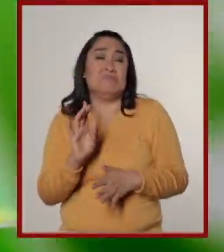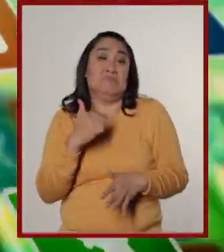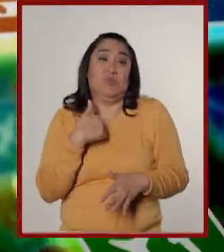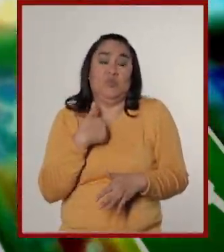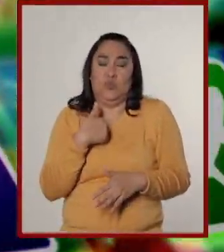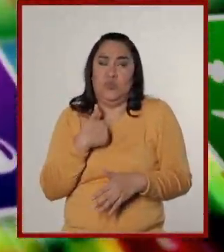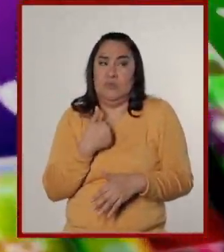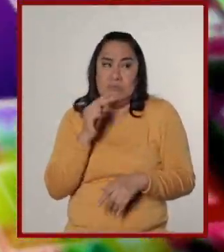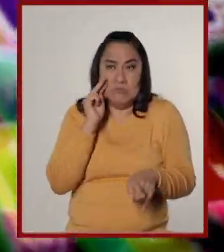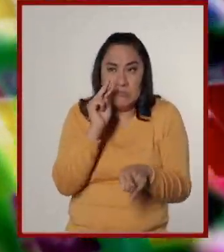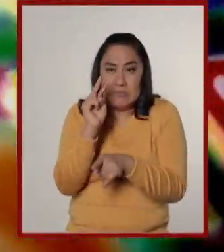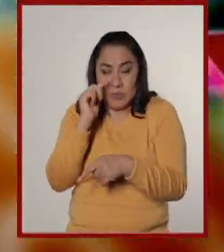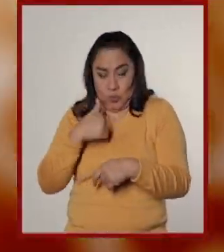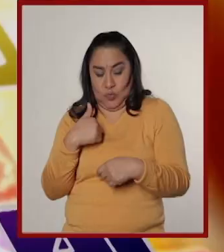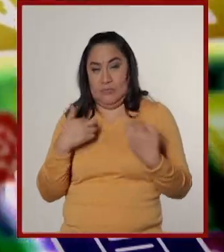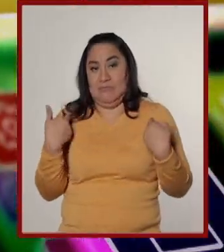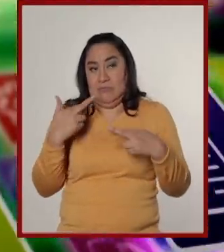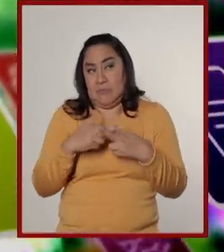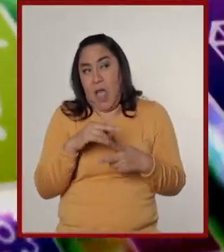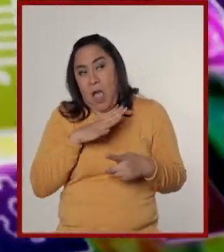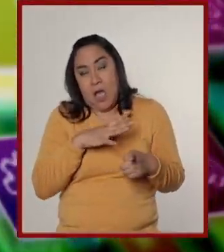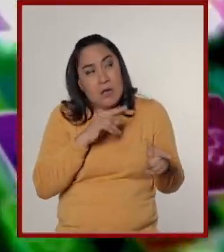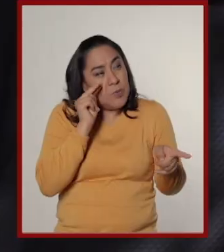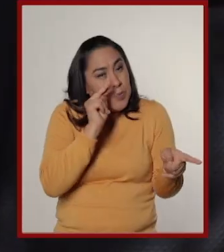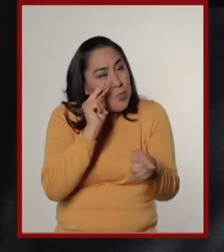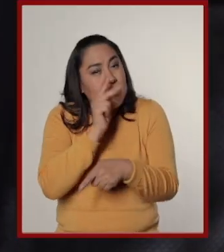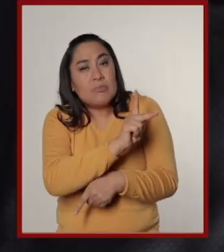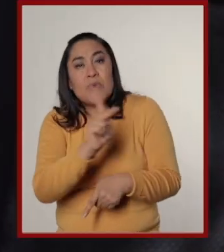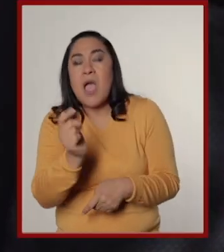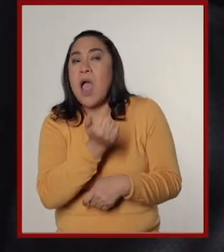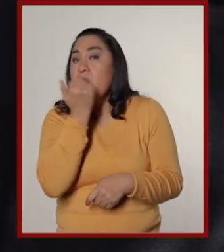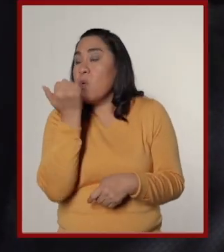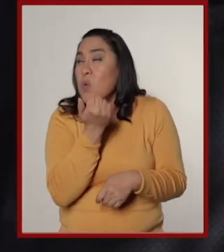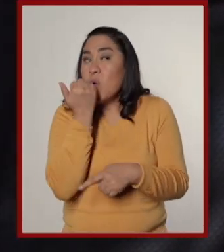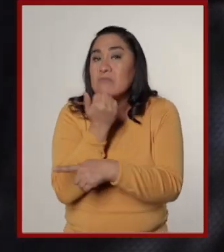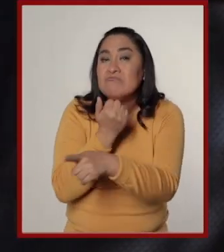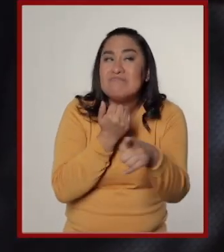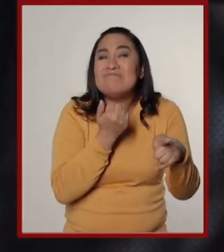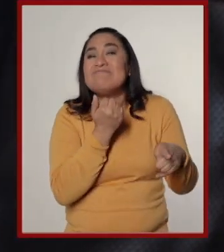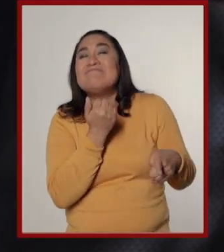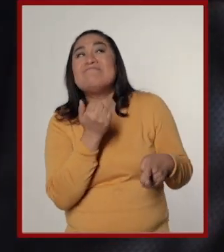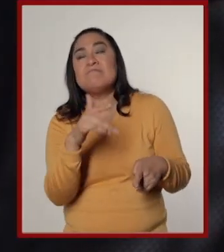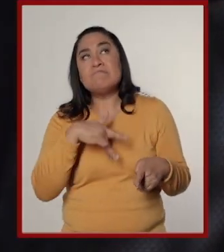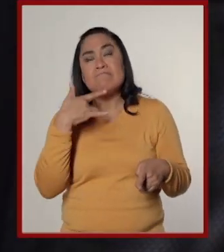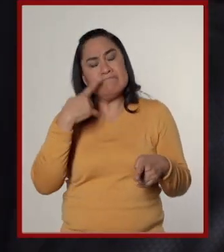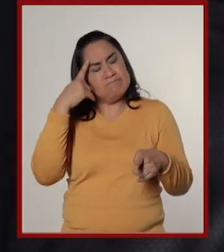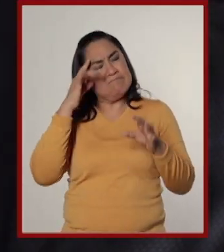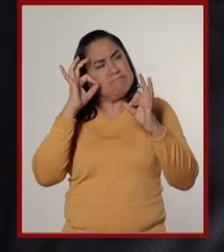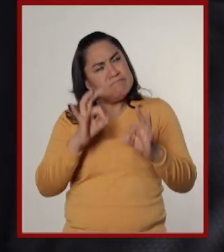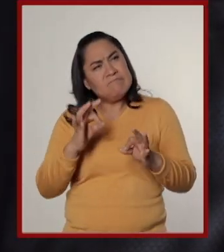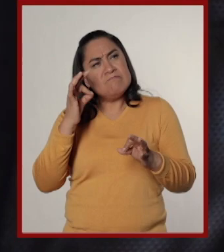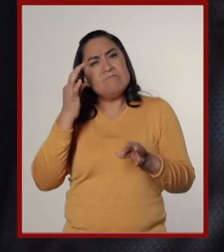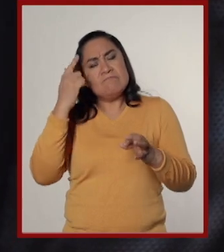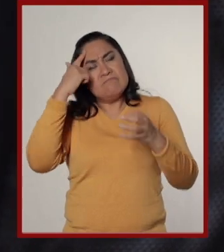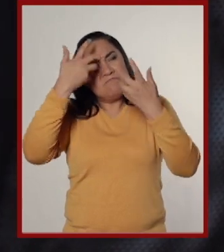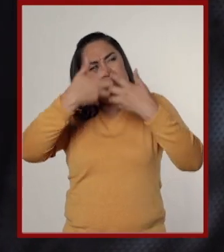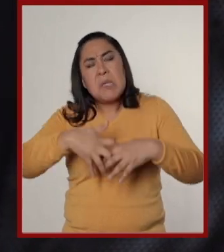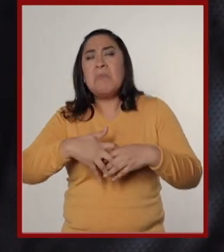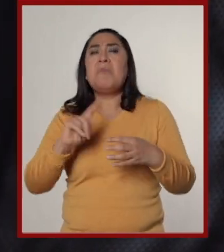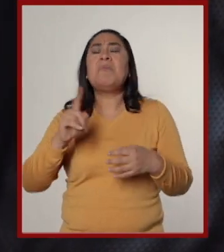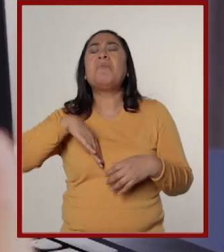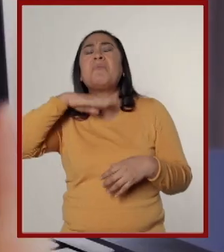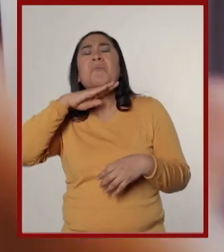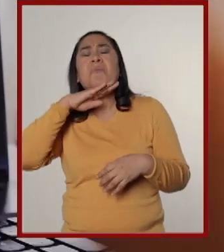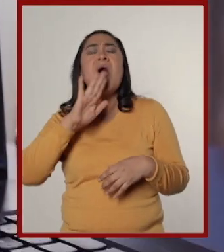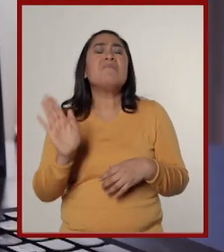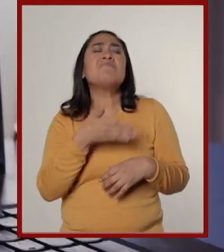tanto, tan diverso y siempre te quedas, en internet siempre te quedas con la sensación de que algo te faltó, ¿no? Por Sí. más que creas que ya estás acabando,